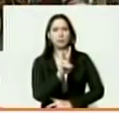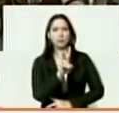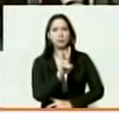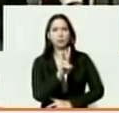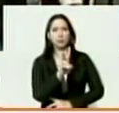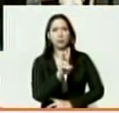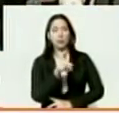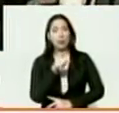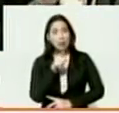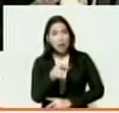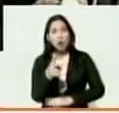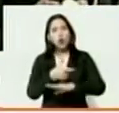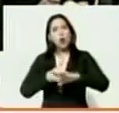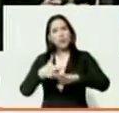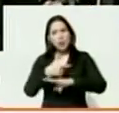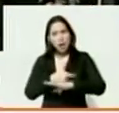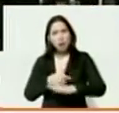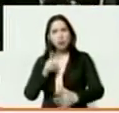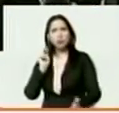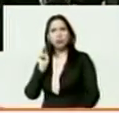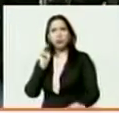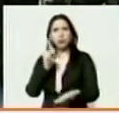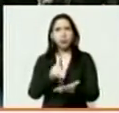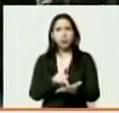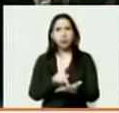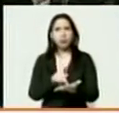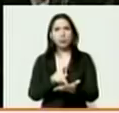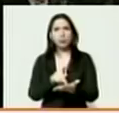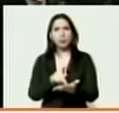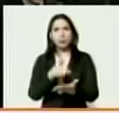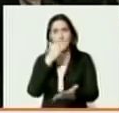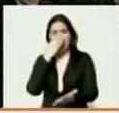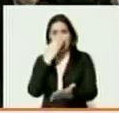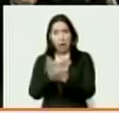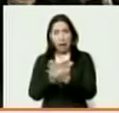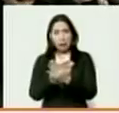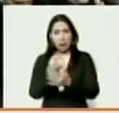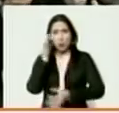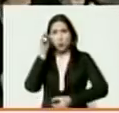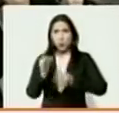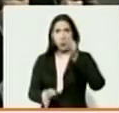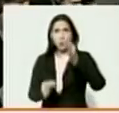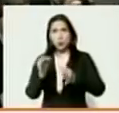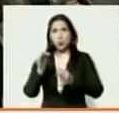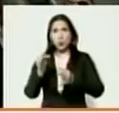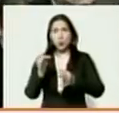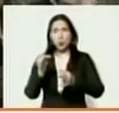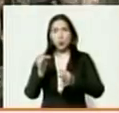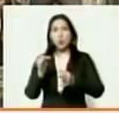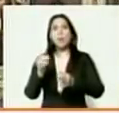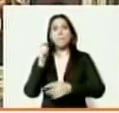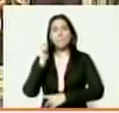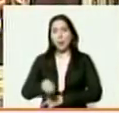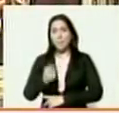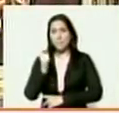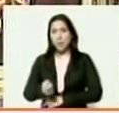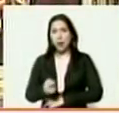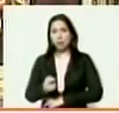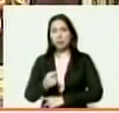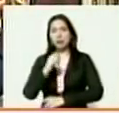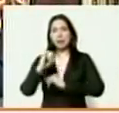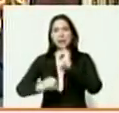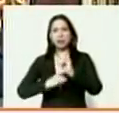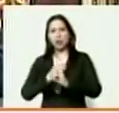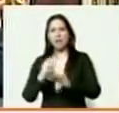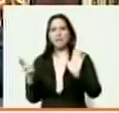un gobierno que se presenta ante la Corte Penal Internacional con la verdad de Venezuela, pero de